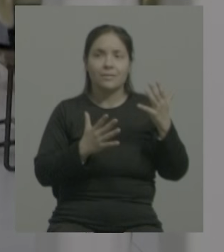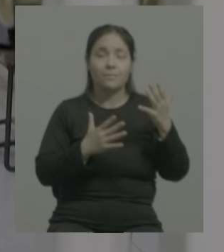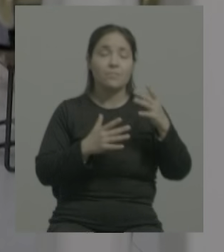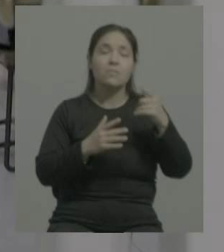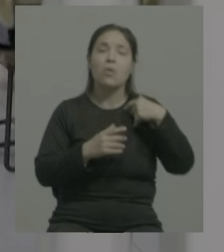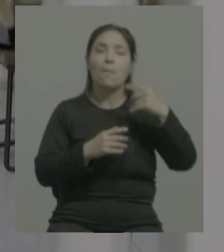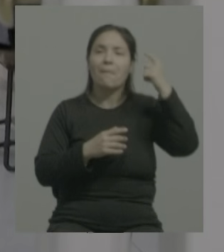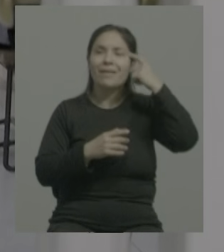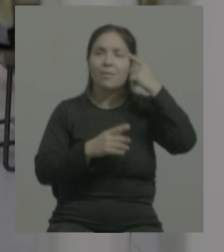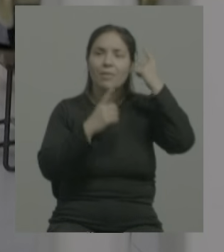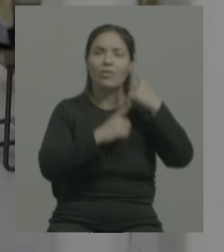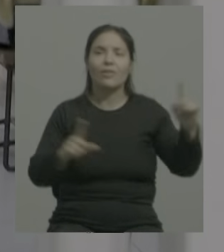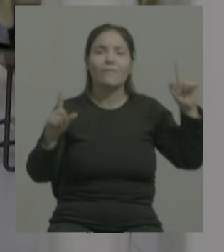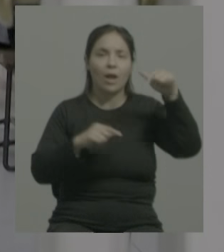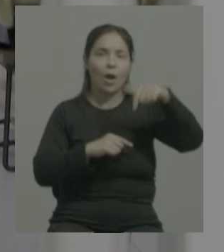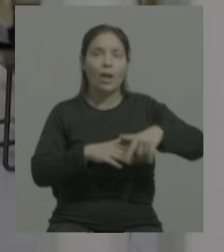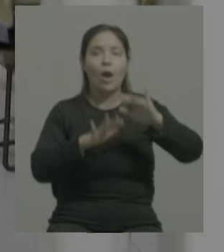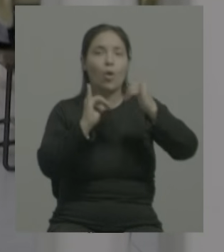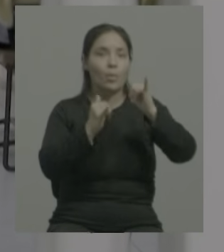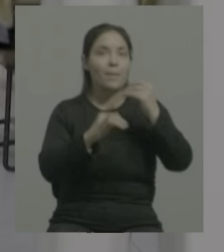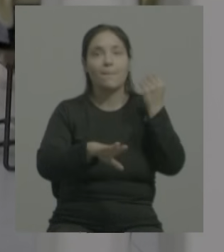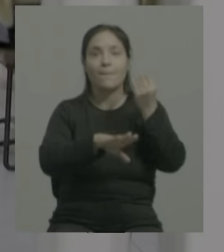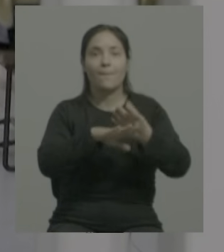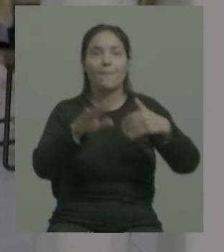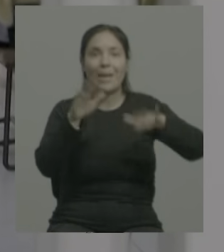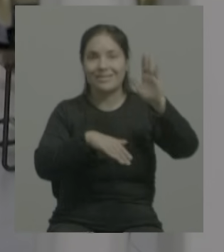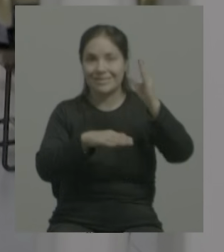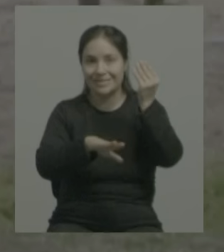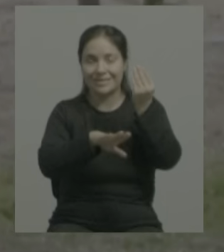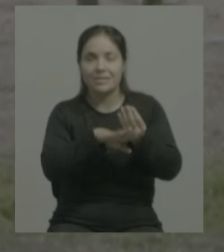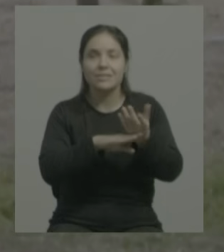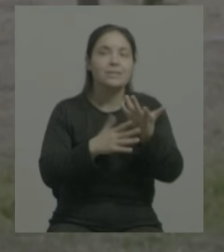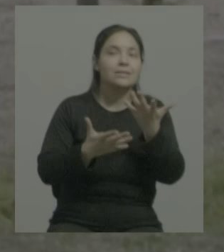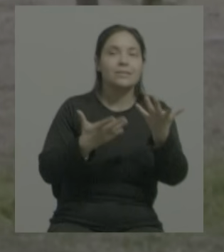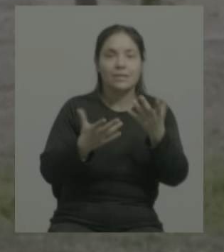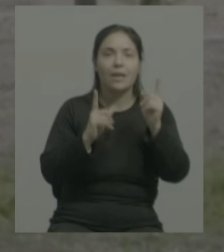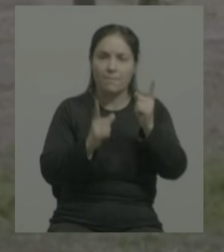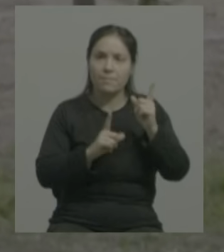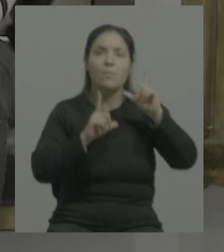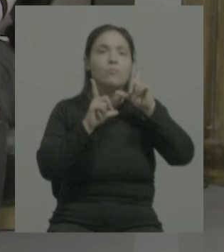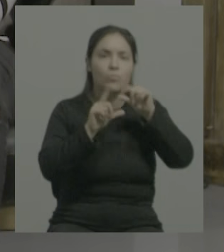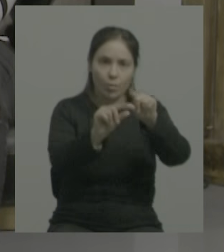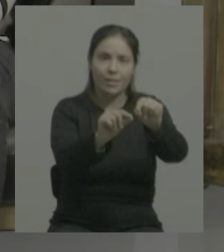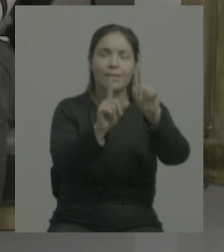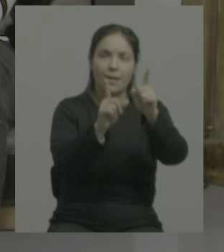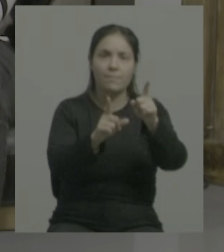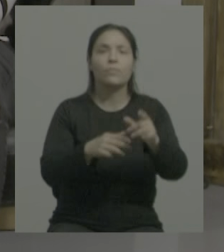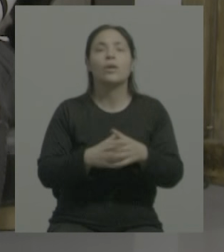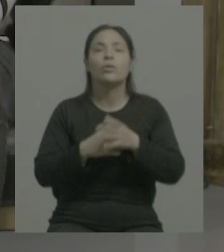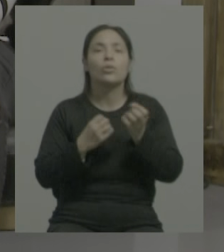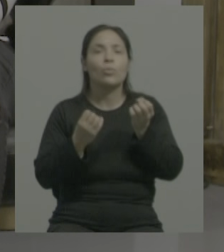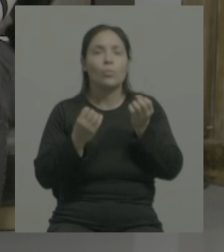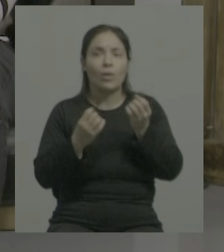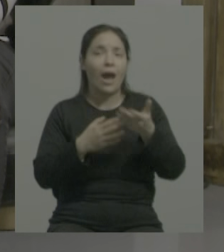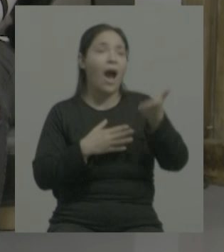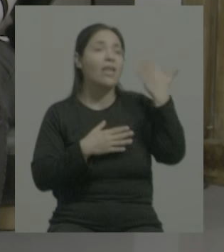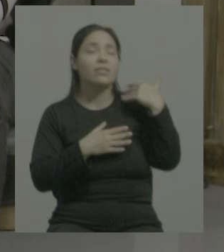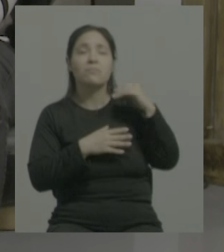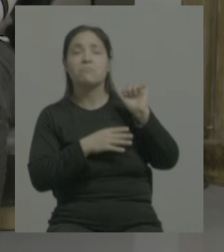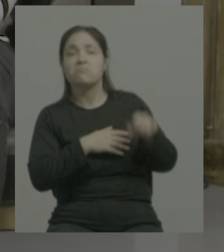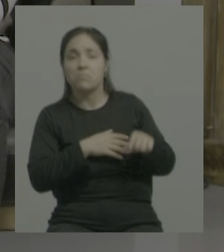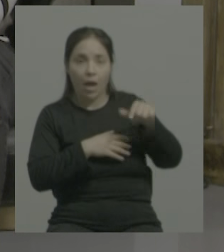de otra manera. Hoy la juventud está mucho más activa, está percibiendo y también reclamando las cosas que antes se acataban y